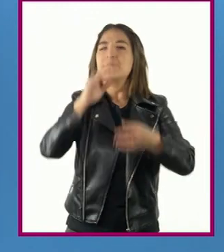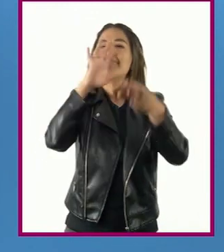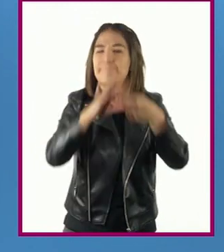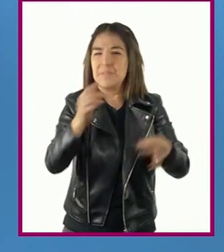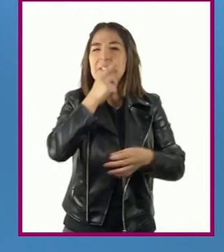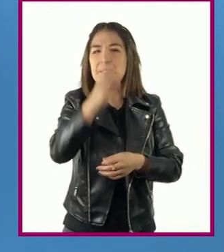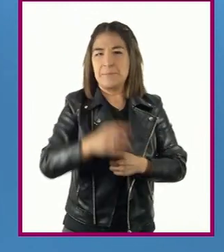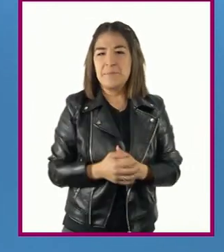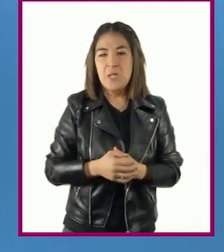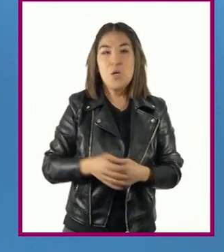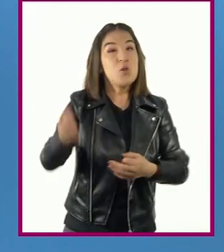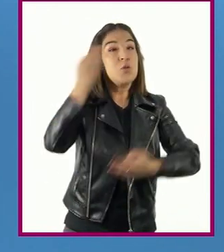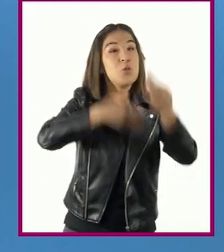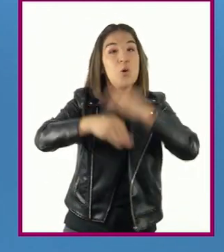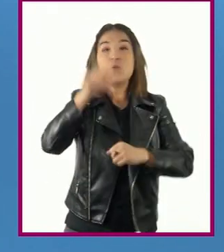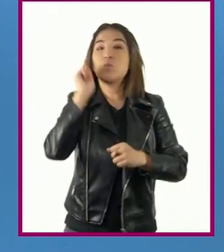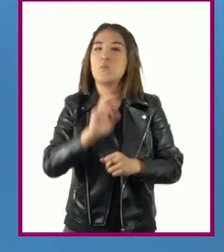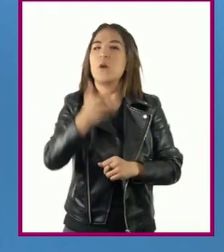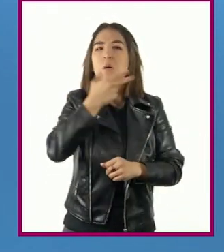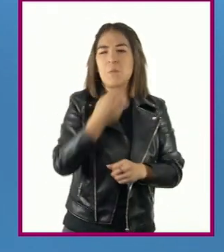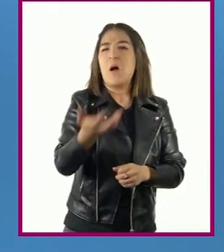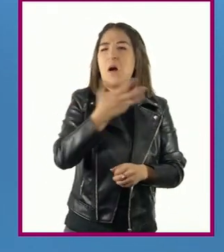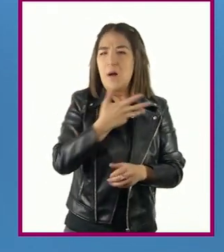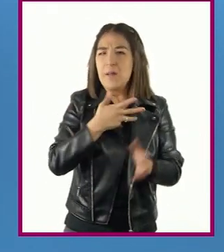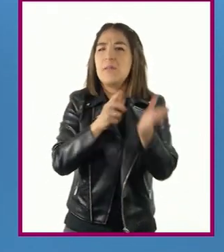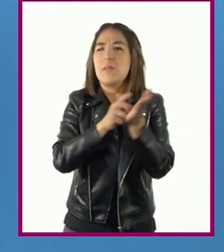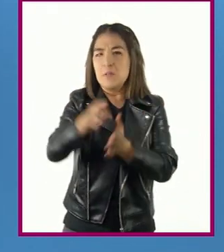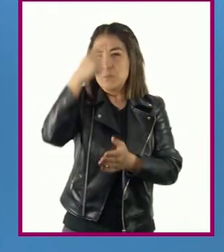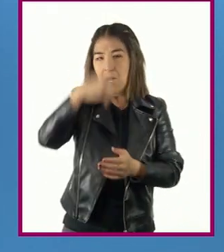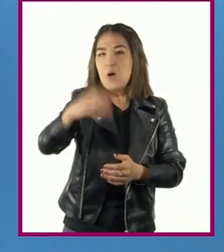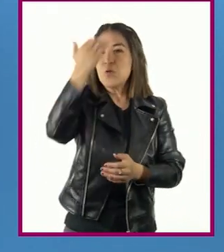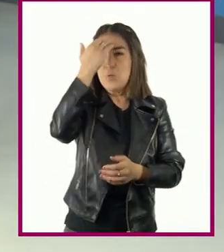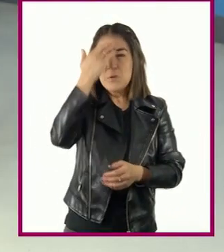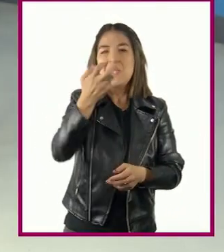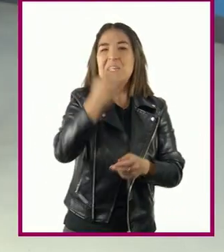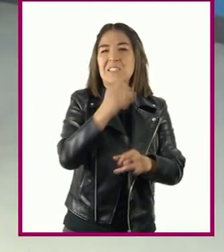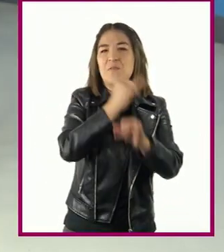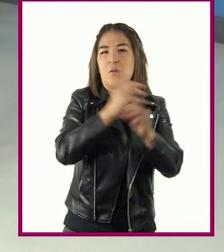todas y todos tenemos derecho a conocer la información pública.